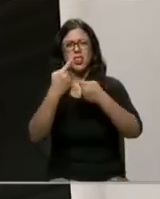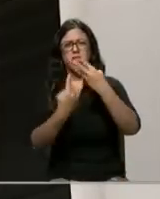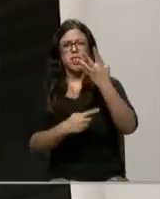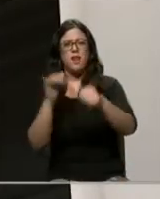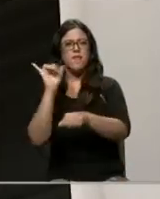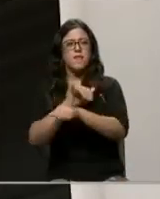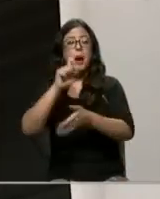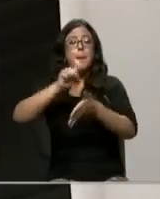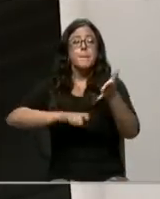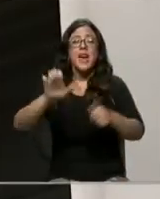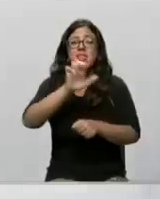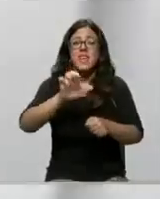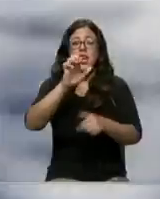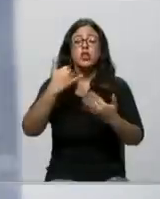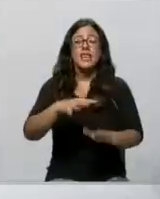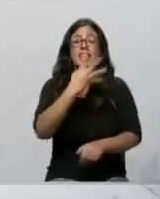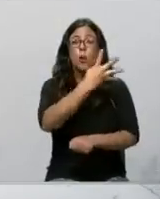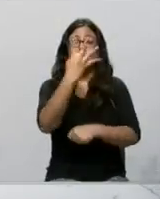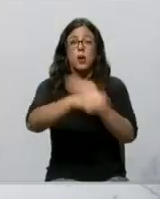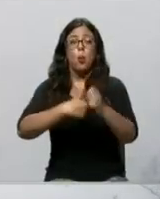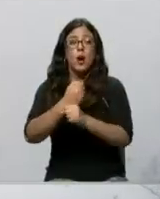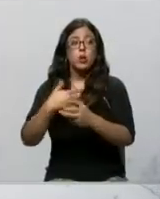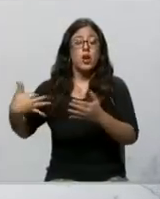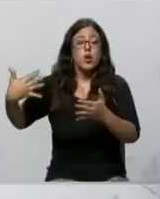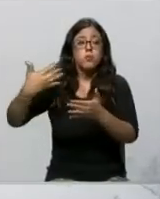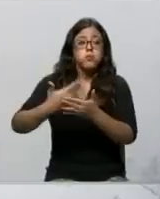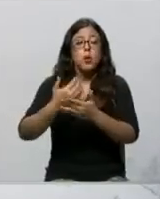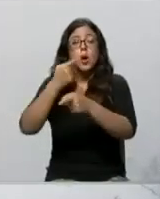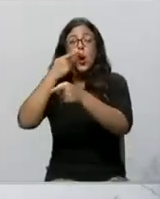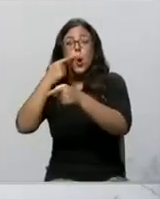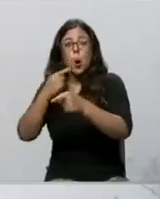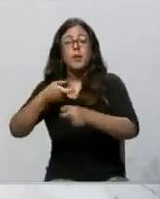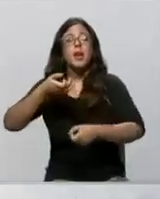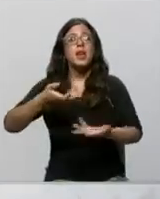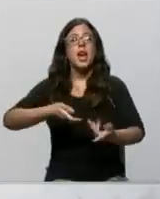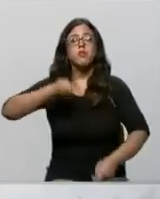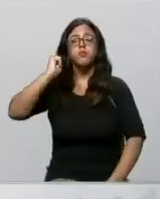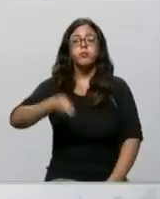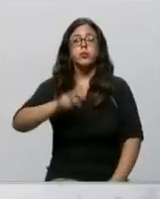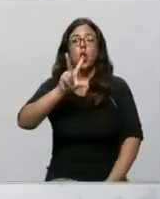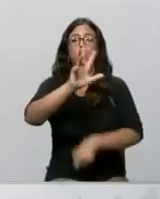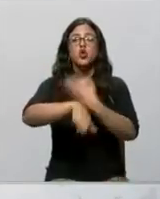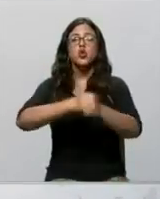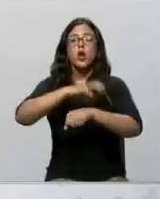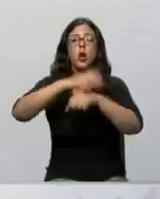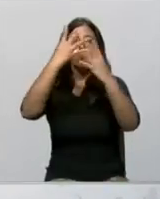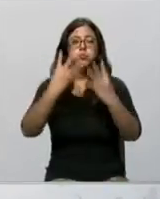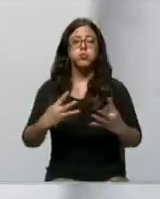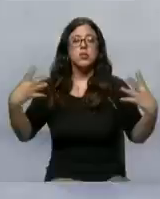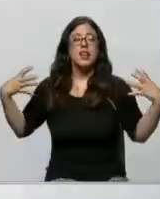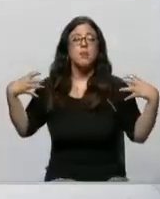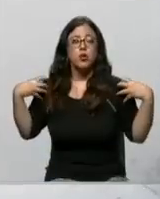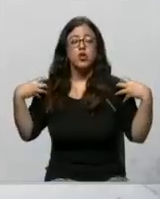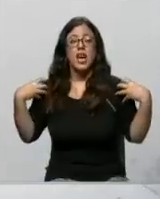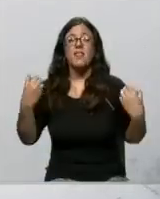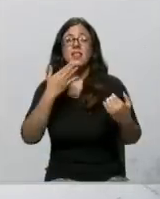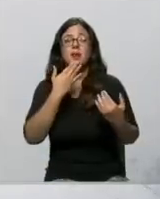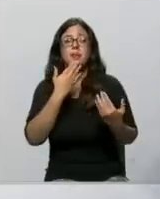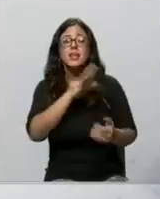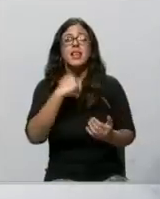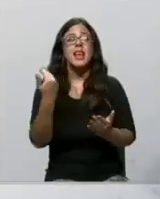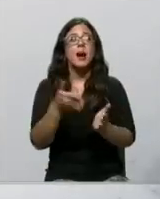que en enero pasado y tras 44 años, Jürgensen fue condenado a 8 años de cárcel por ser coautor del homicidio del